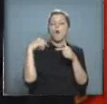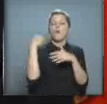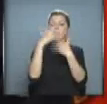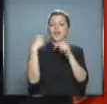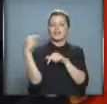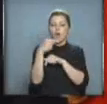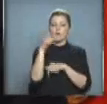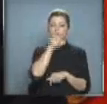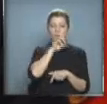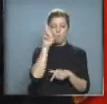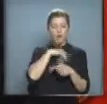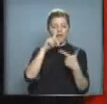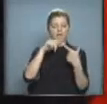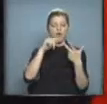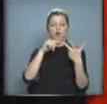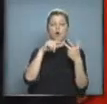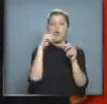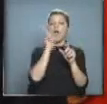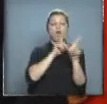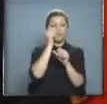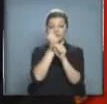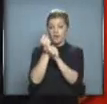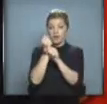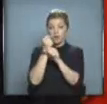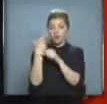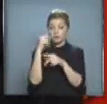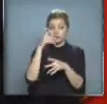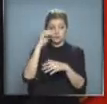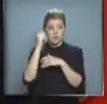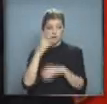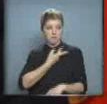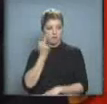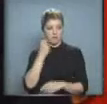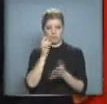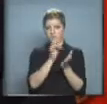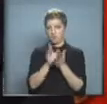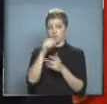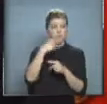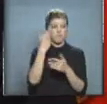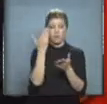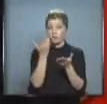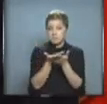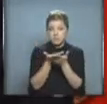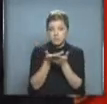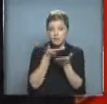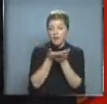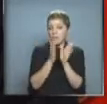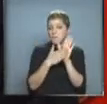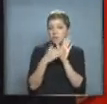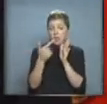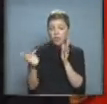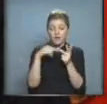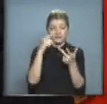para trabajadores que los echan del trabajo sin ninguna justificación. Y eso fue un logro que se dio ahora.